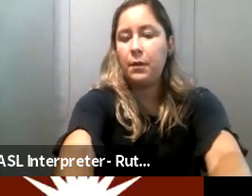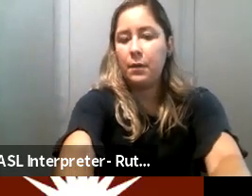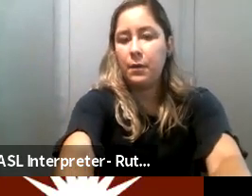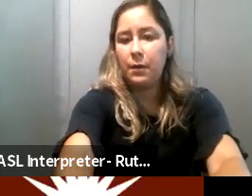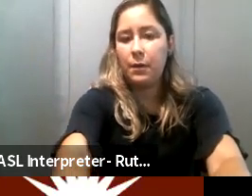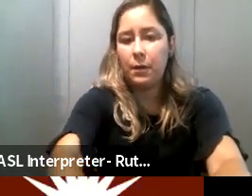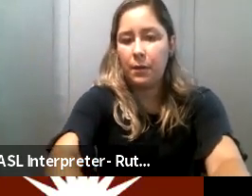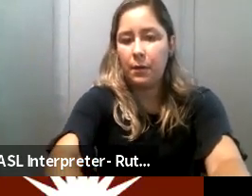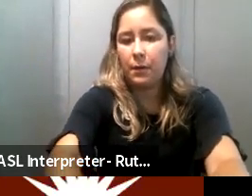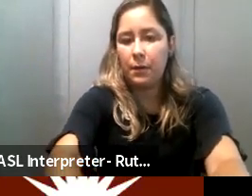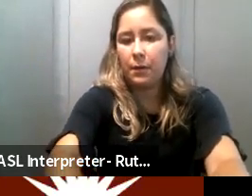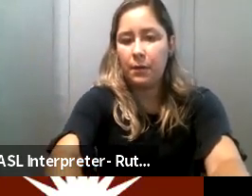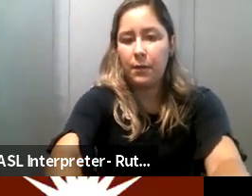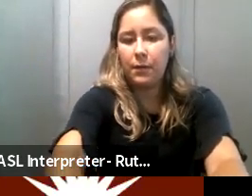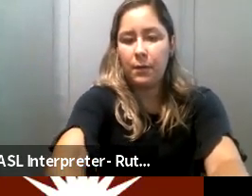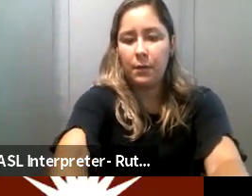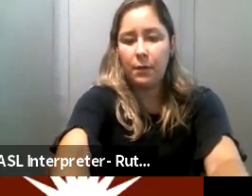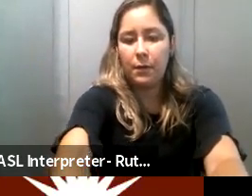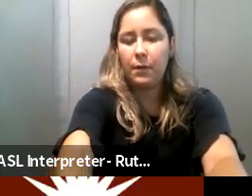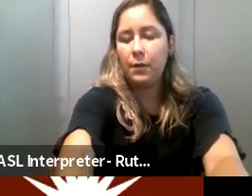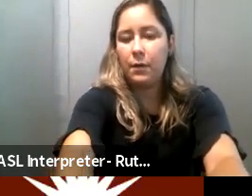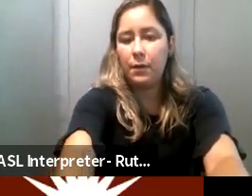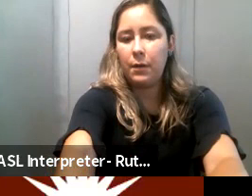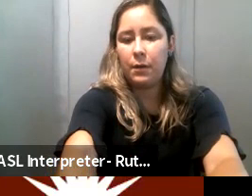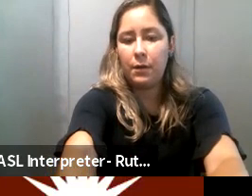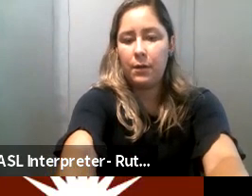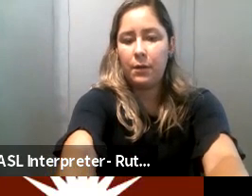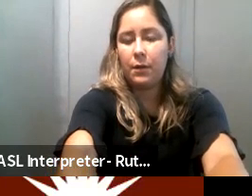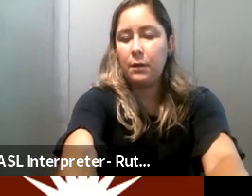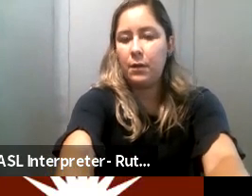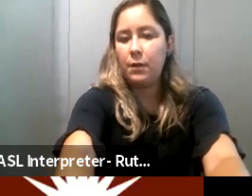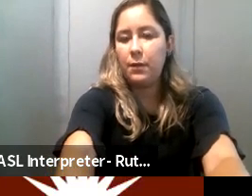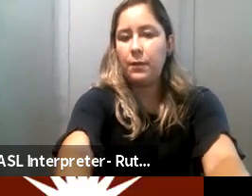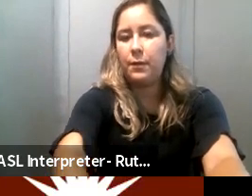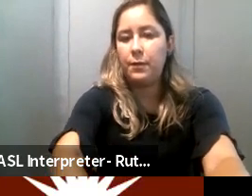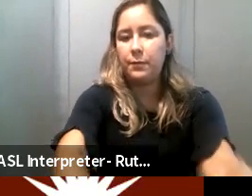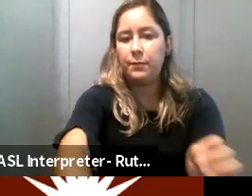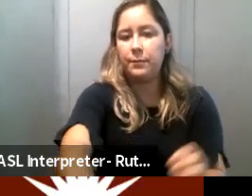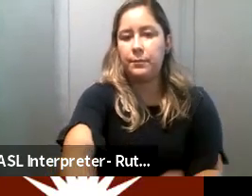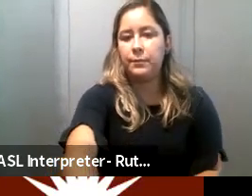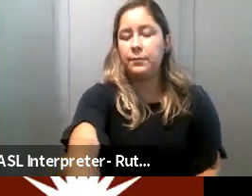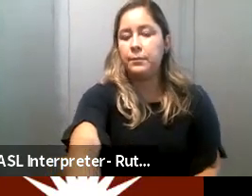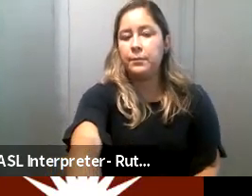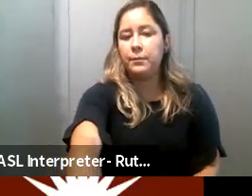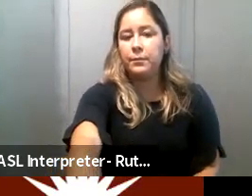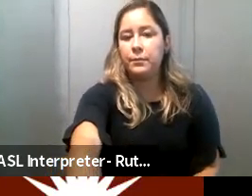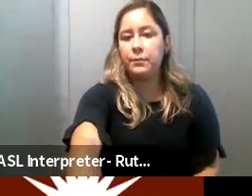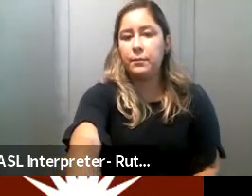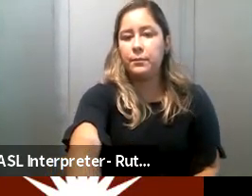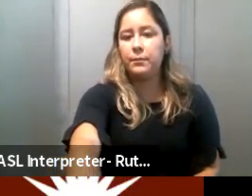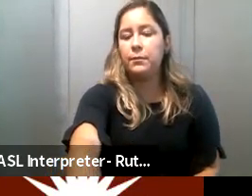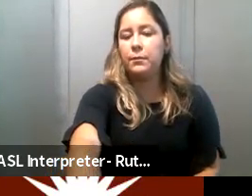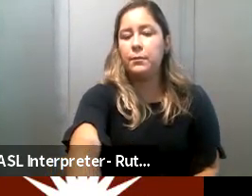que siguen afectando a mujeres y niños. Voy a ir un poquito breve aquí, pero si más no recuerdan, se han